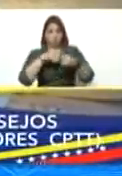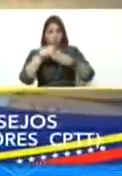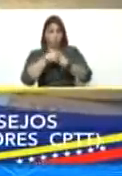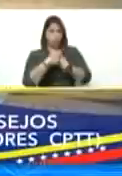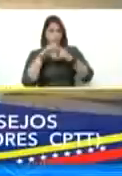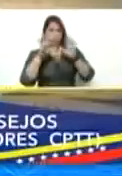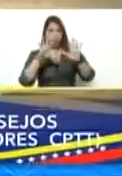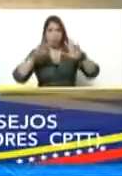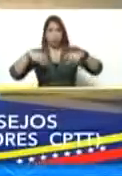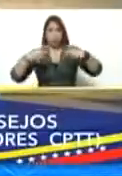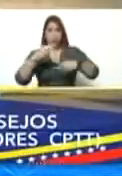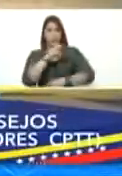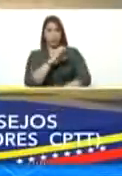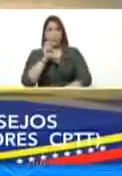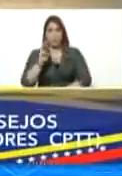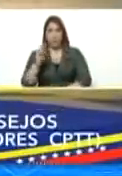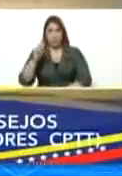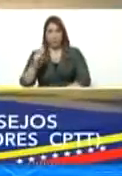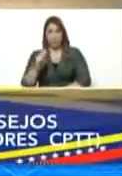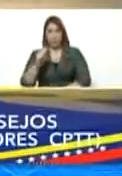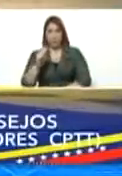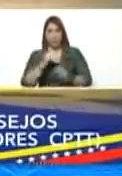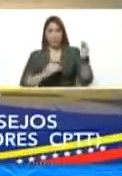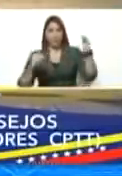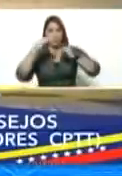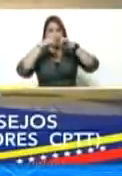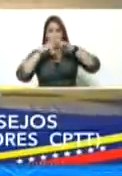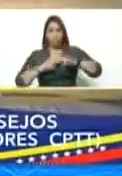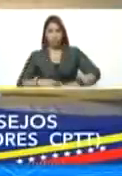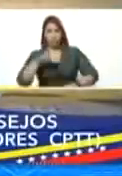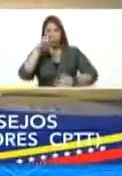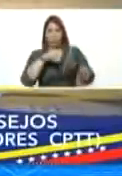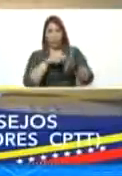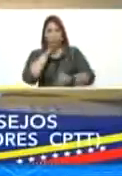10 nuevos CPT para llegar a la cifra de